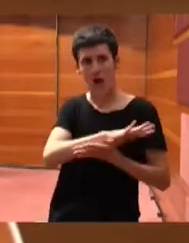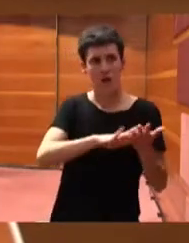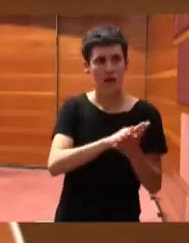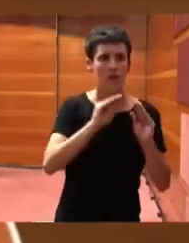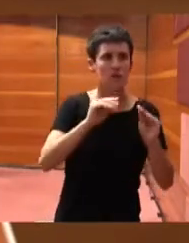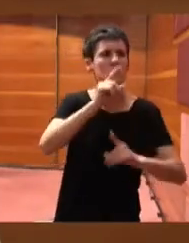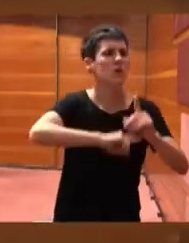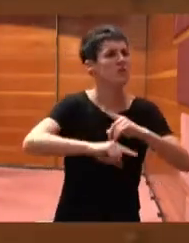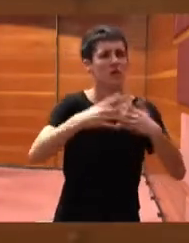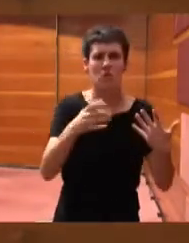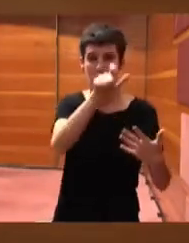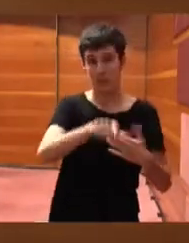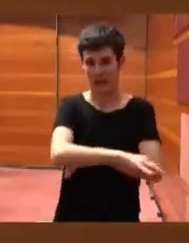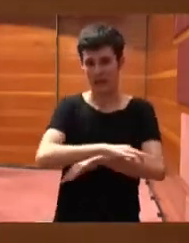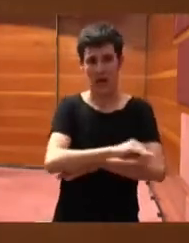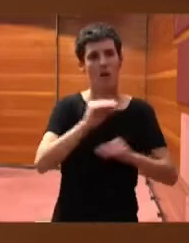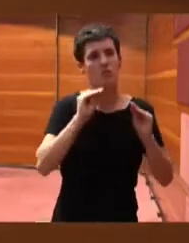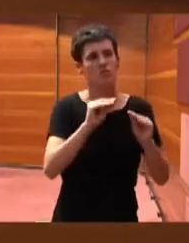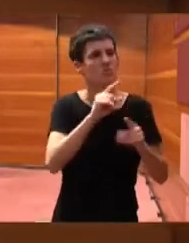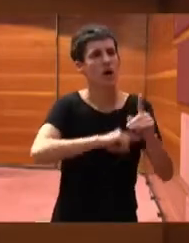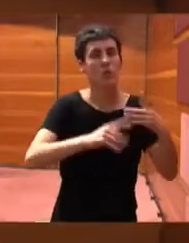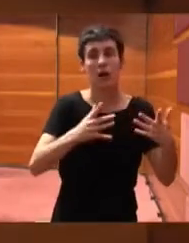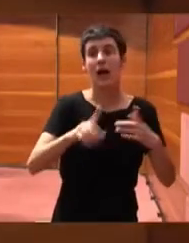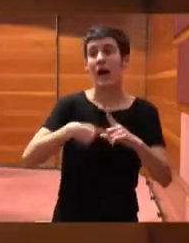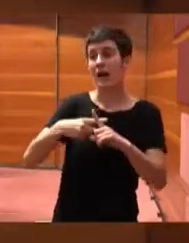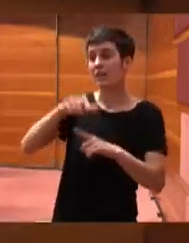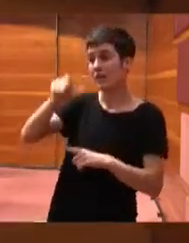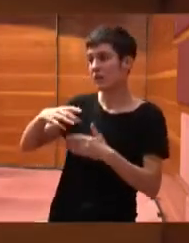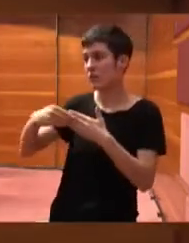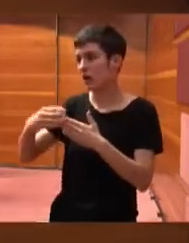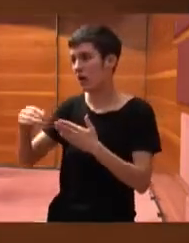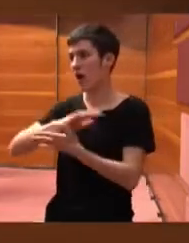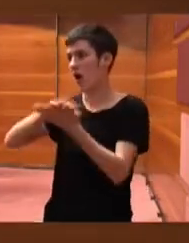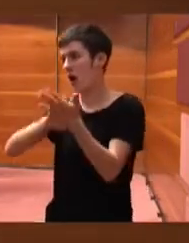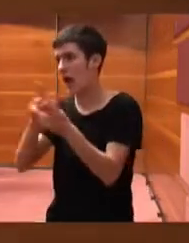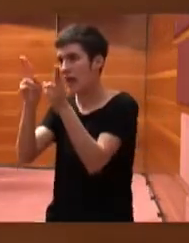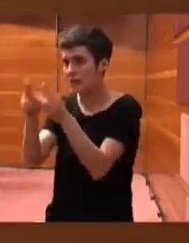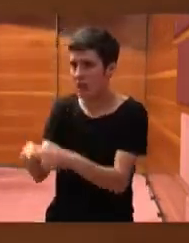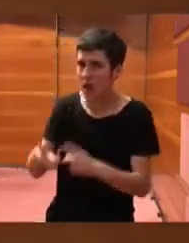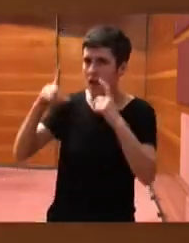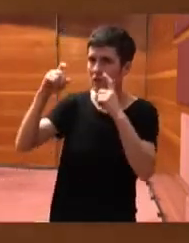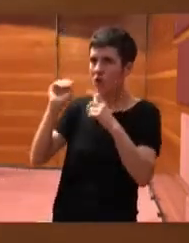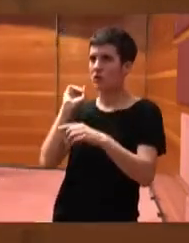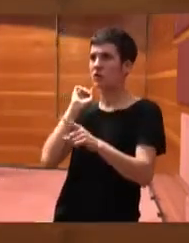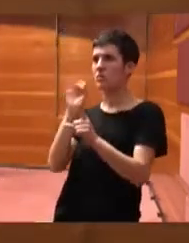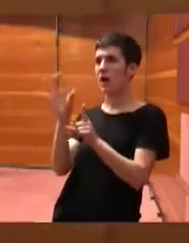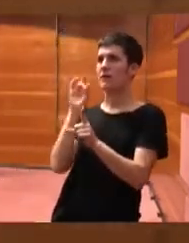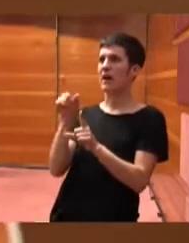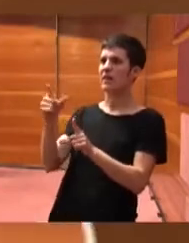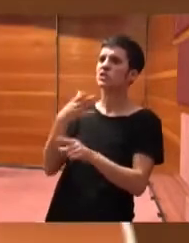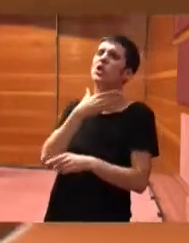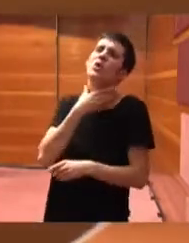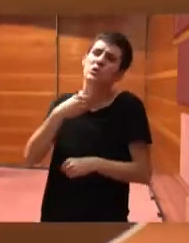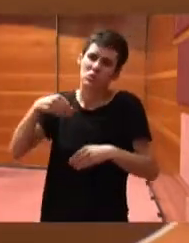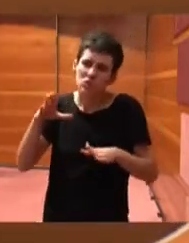sus problemas. Y a la vez, hablando con consumidores, test, les mandaba fotos, tú comprarías esto, te gusta, no te